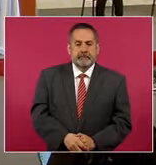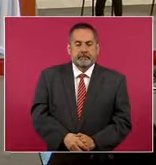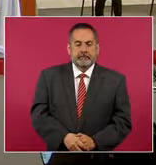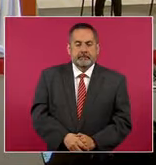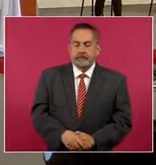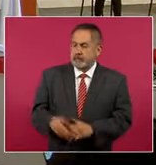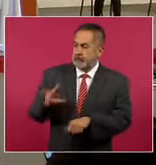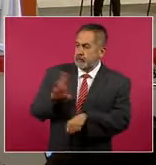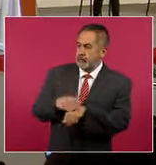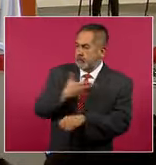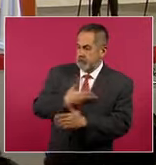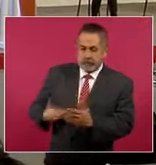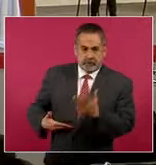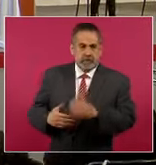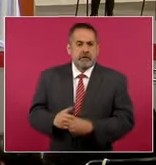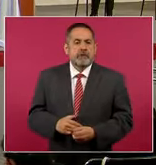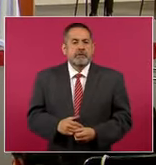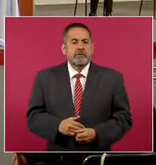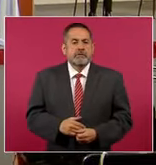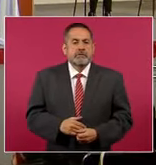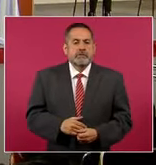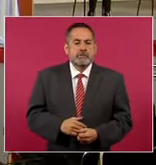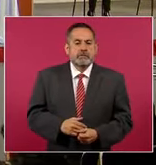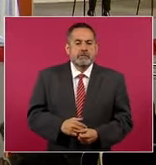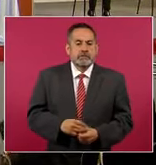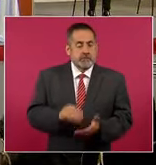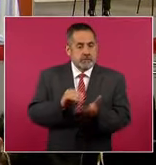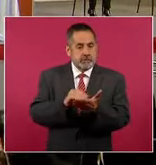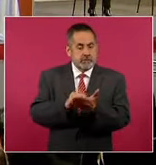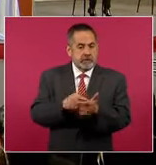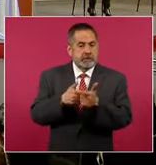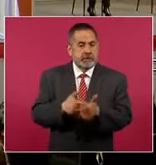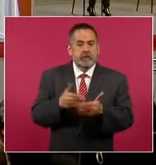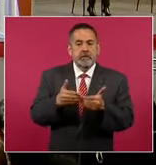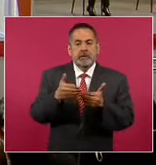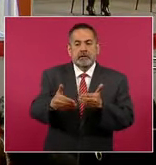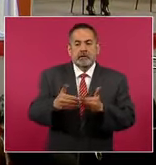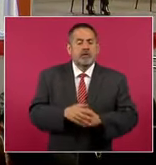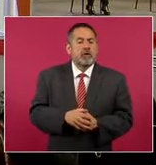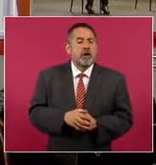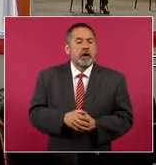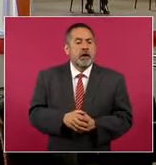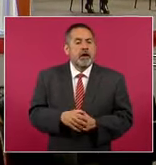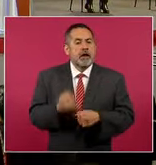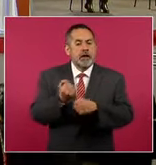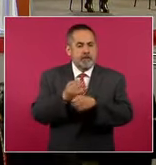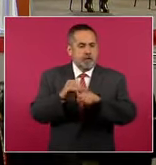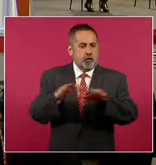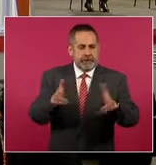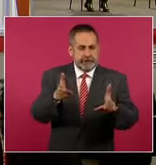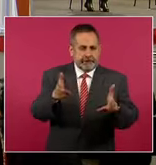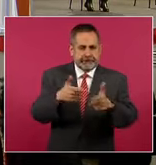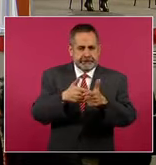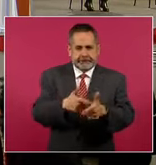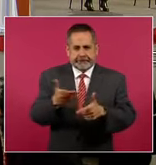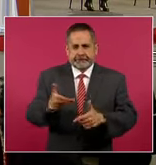Con su permiso, señor presidente. Bien, continuamos con el informe. Adelante, por